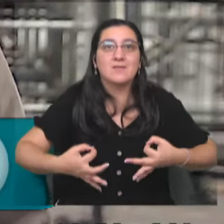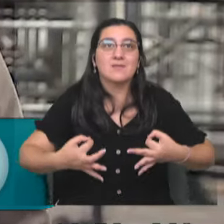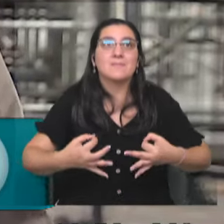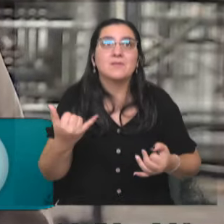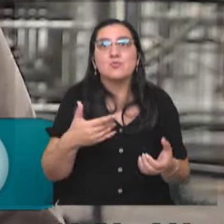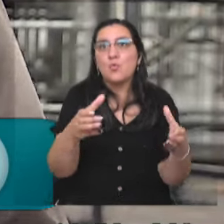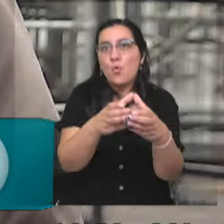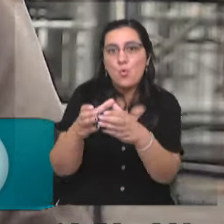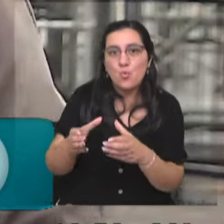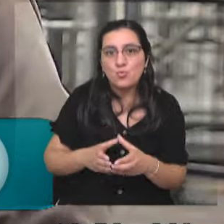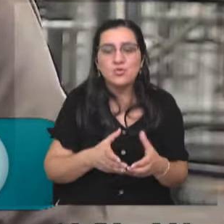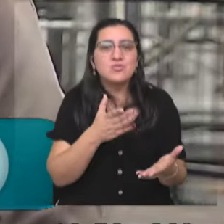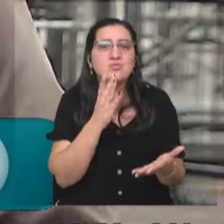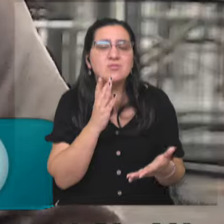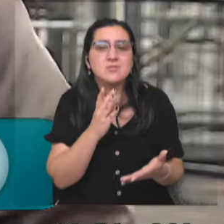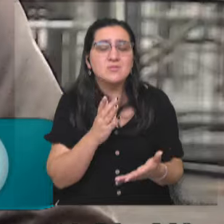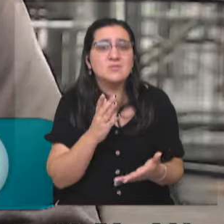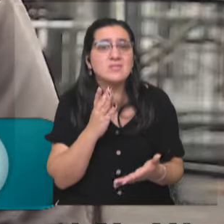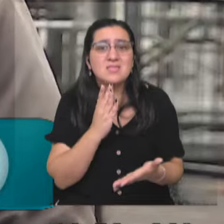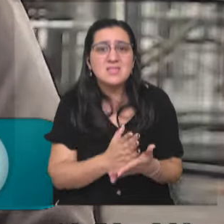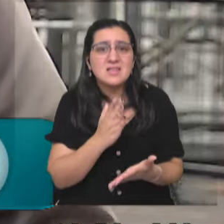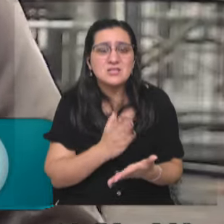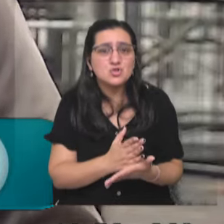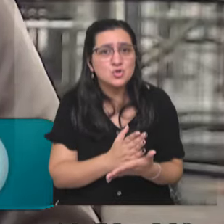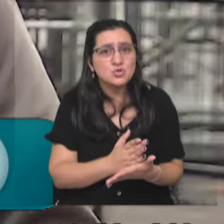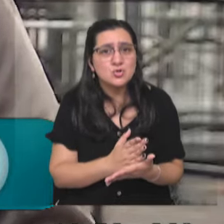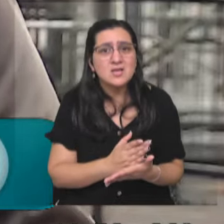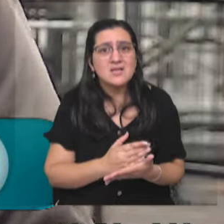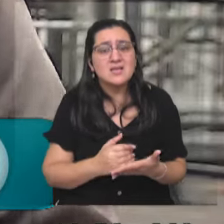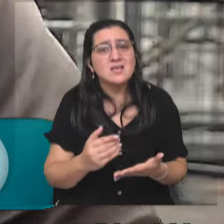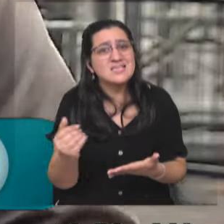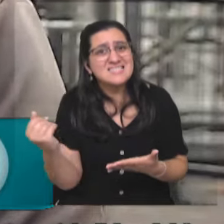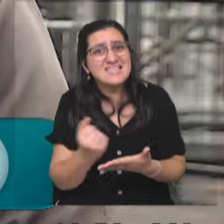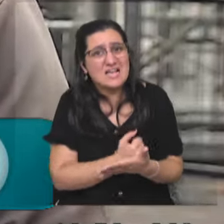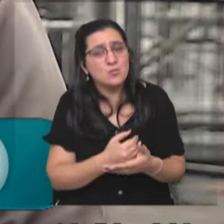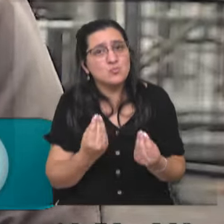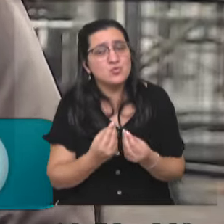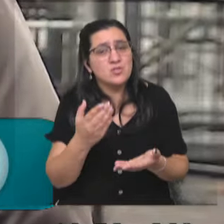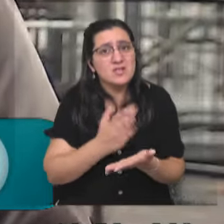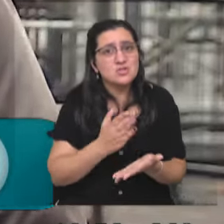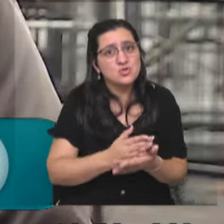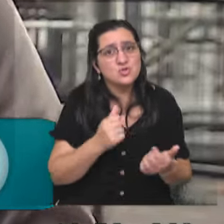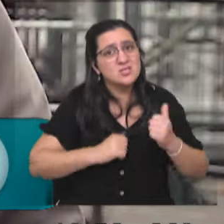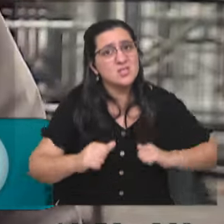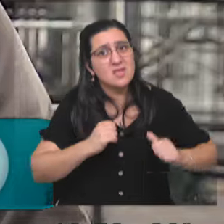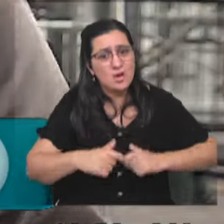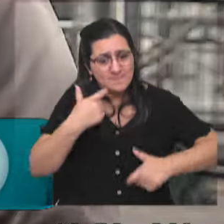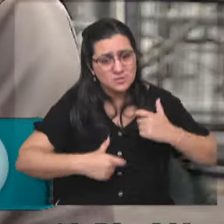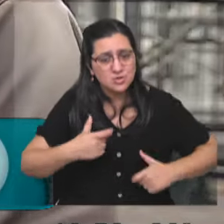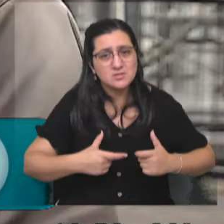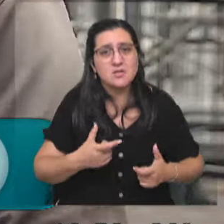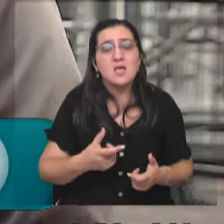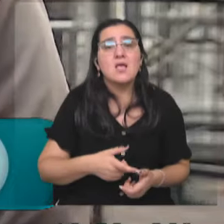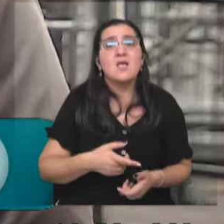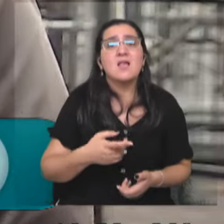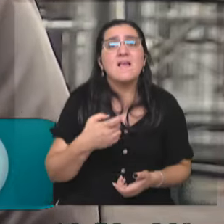un conjunto de déficit de derechos que alarma porque hacen mucho daño a la vida de las personas y a la convivencia social. Hablamos muchas veces del déficit